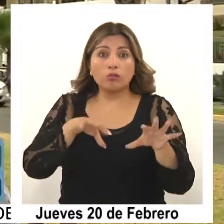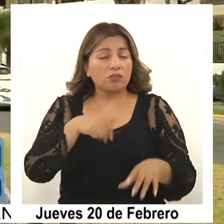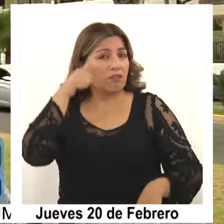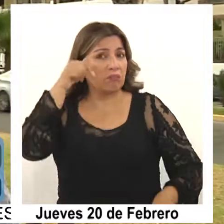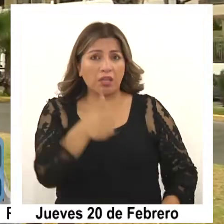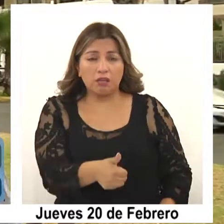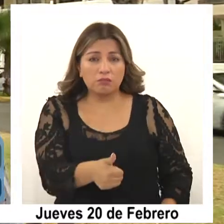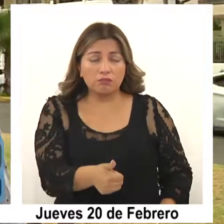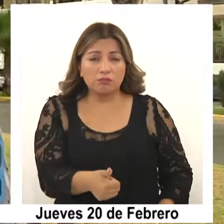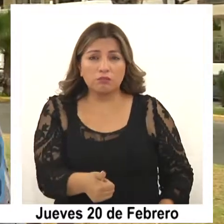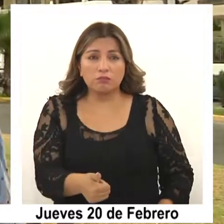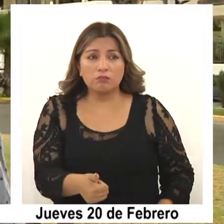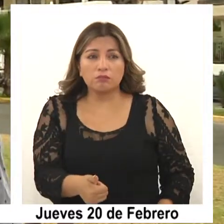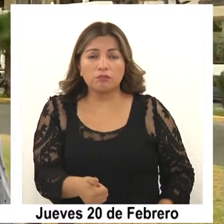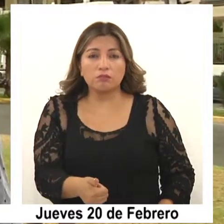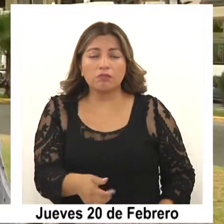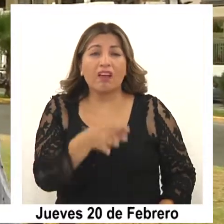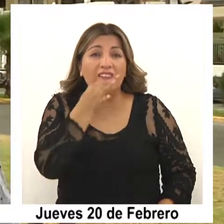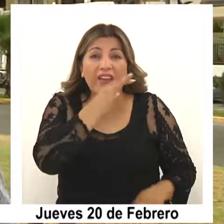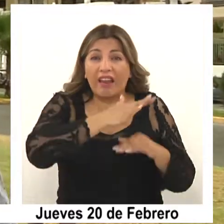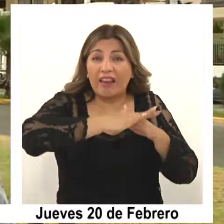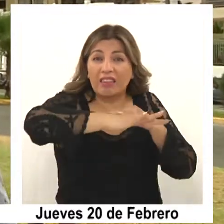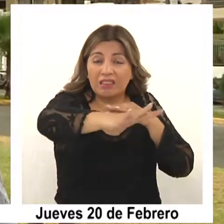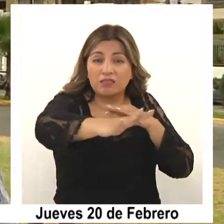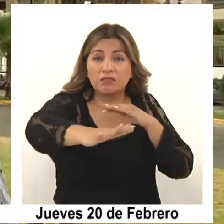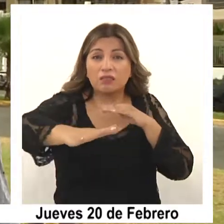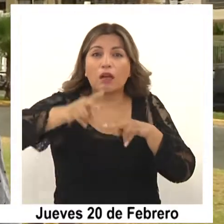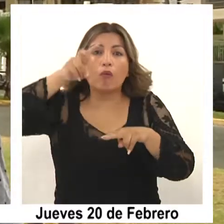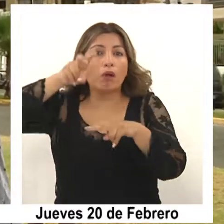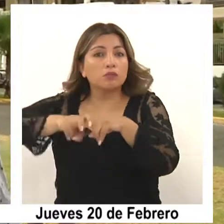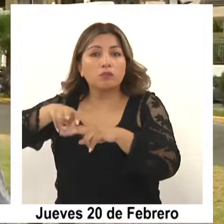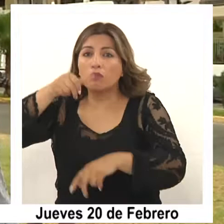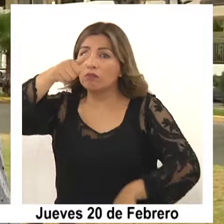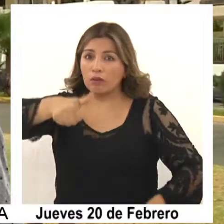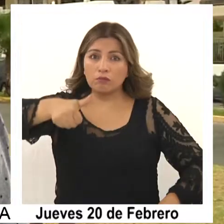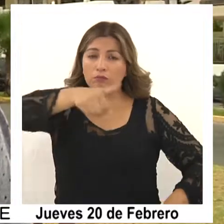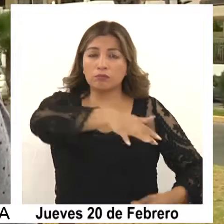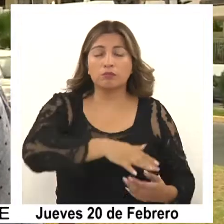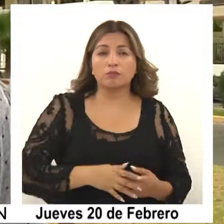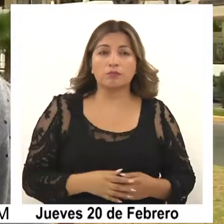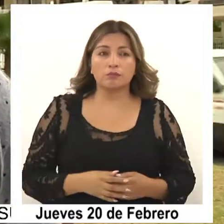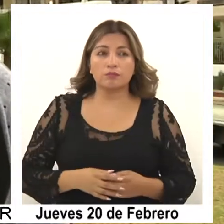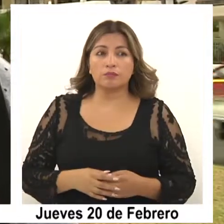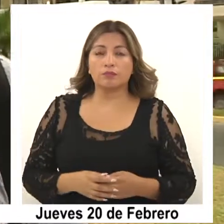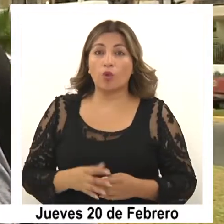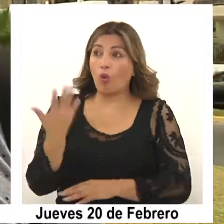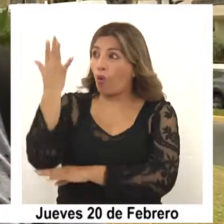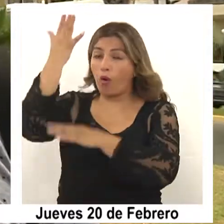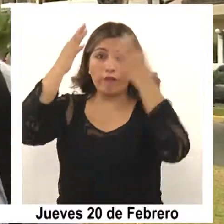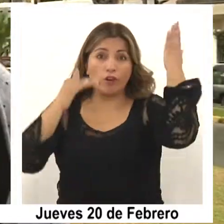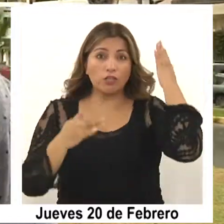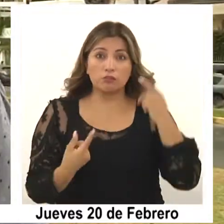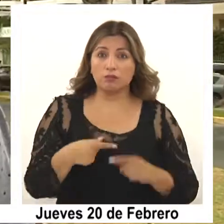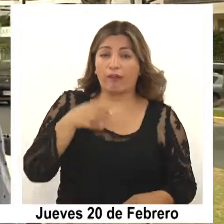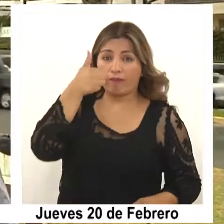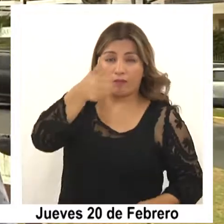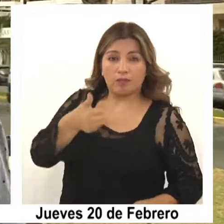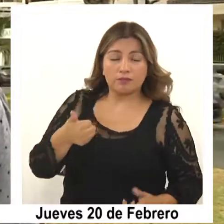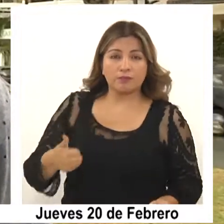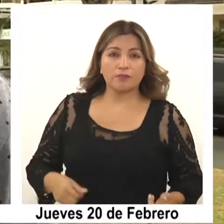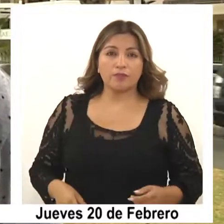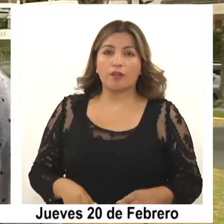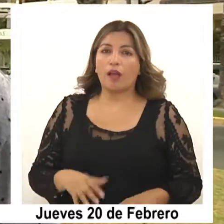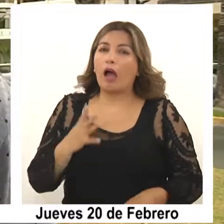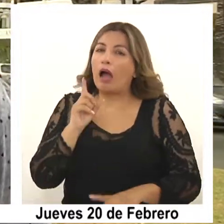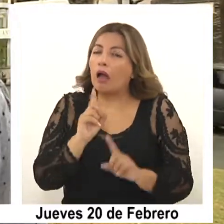bien, o sea, como me dice usted, las áreas verdes, los asientos, los arbolitos, está todo bien, o sea, pero